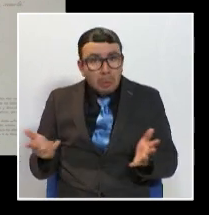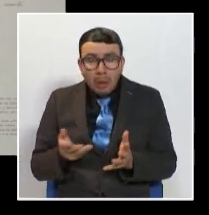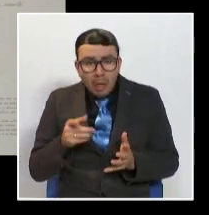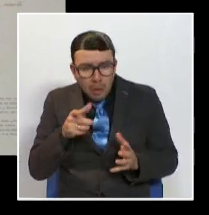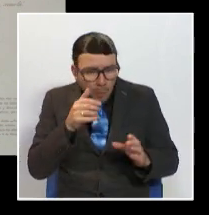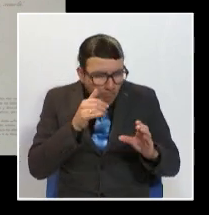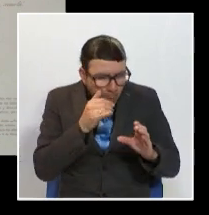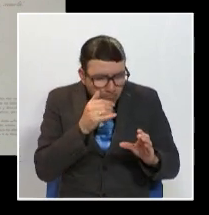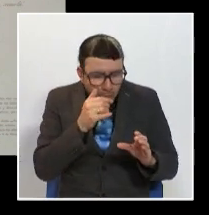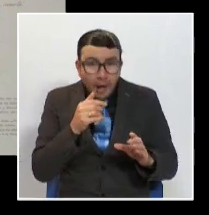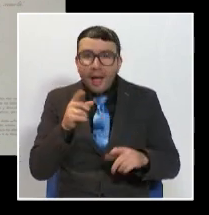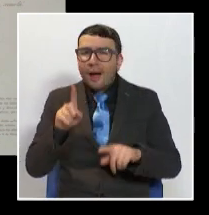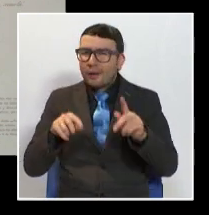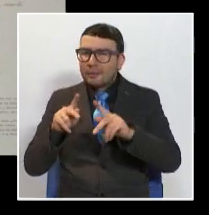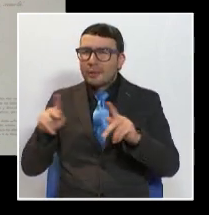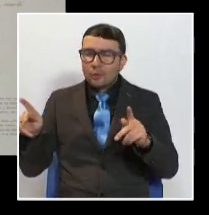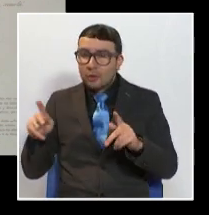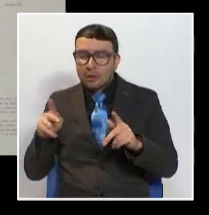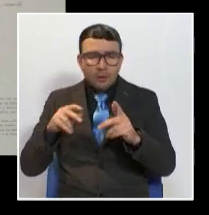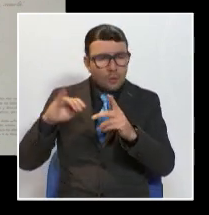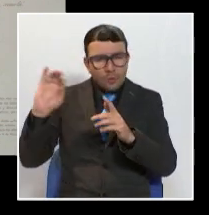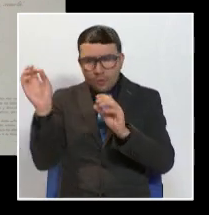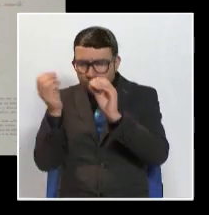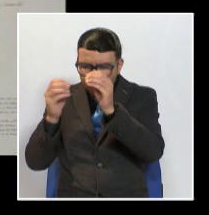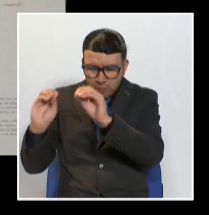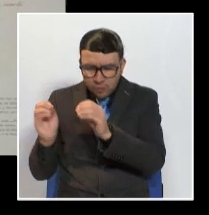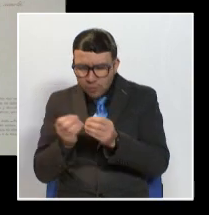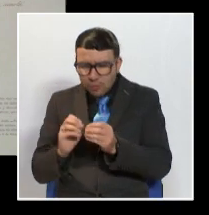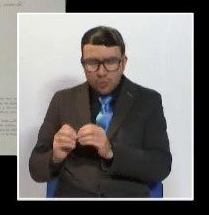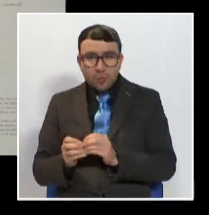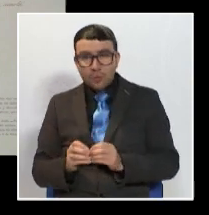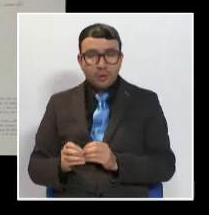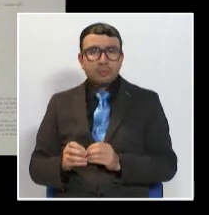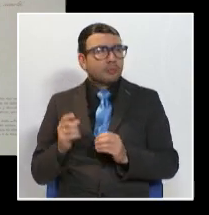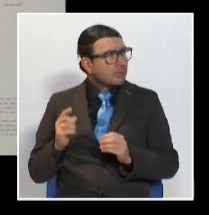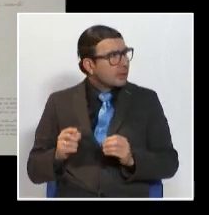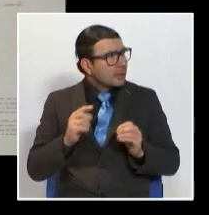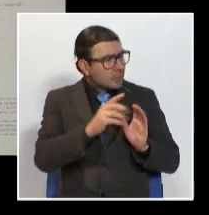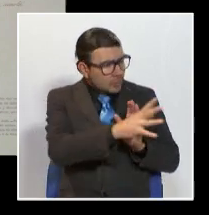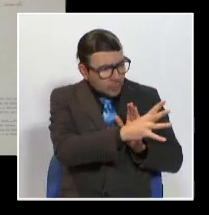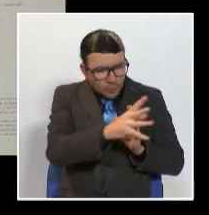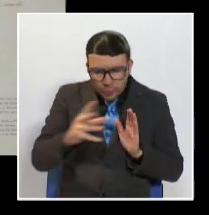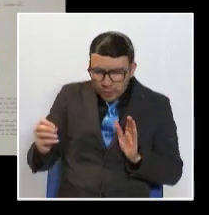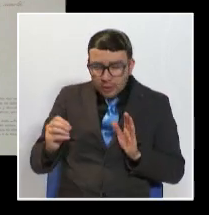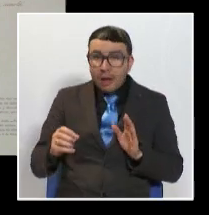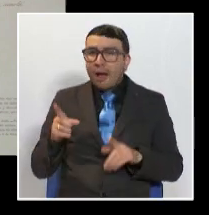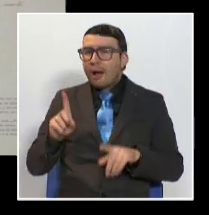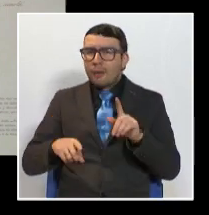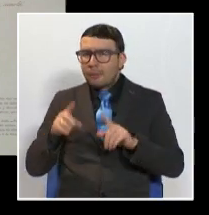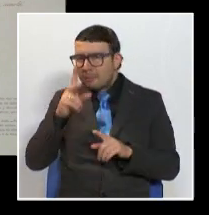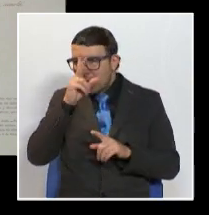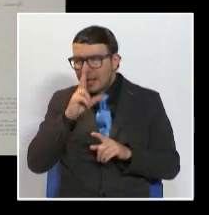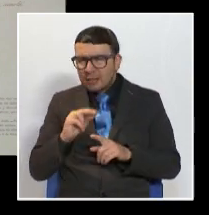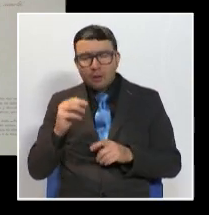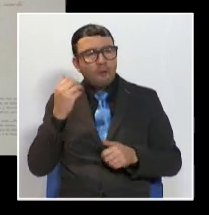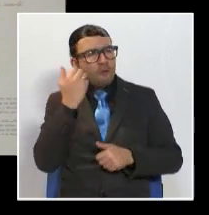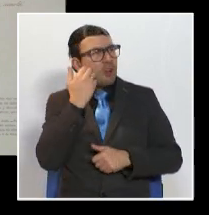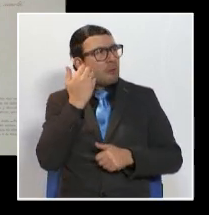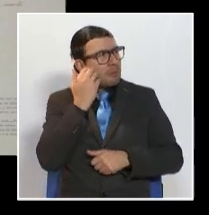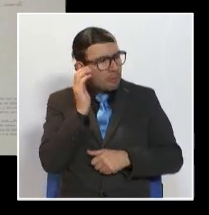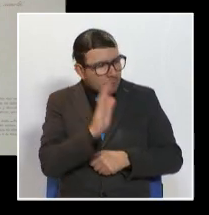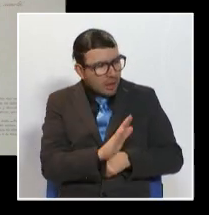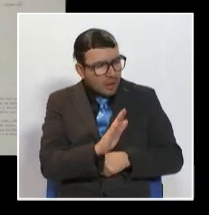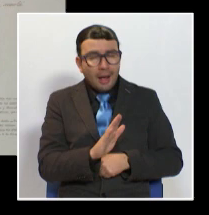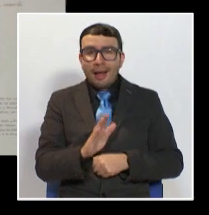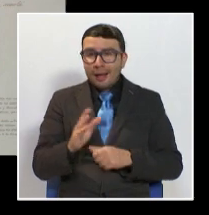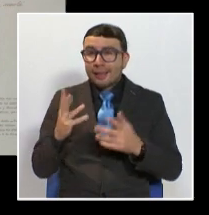habían ciertos artistas que moldeaban figuras en cera y trataban de reproducir ciertos tipos de enfermedades de la piel con objetivos